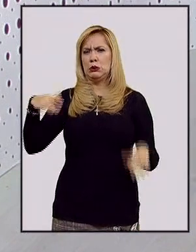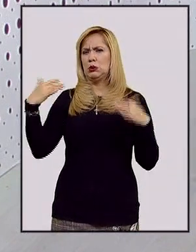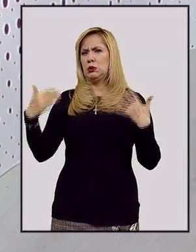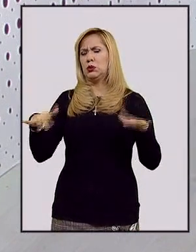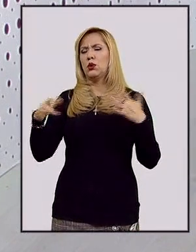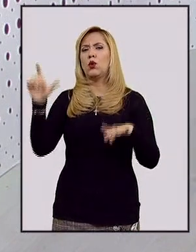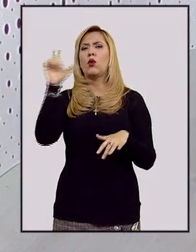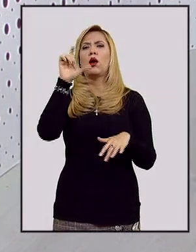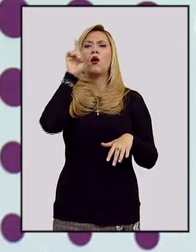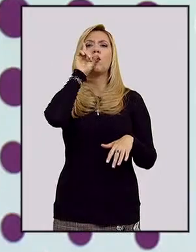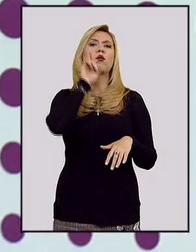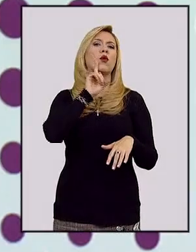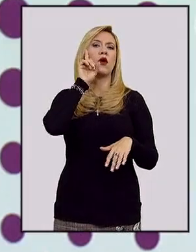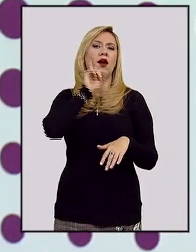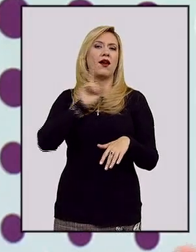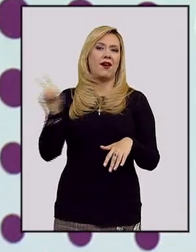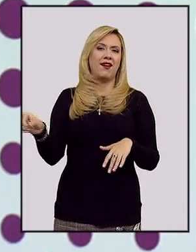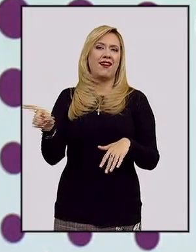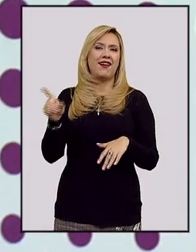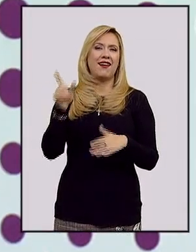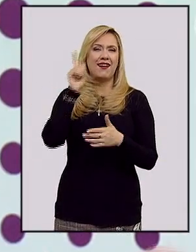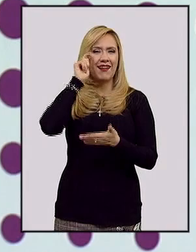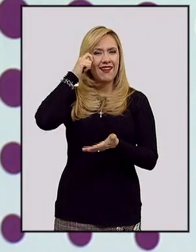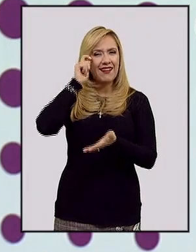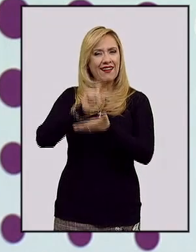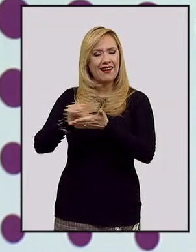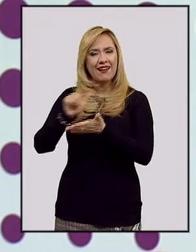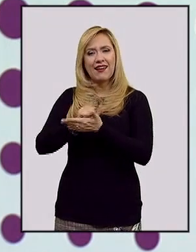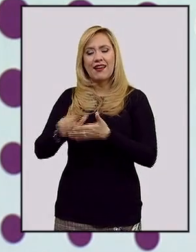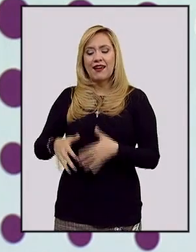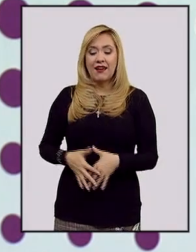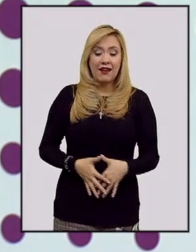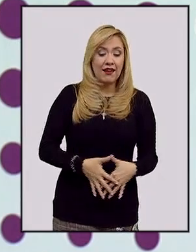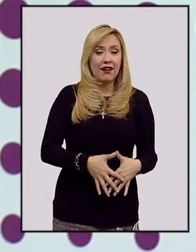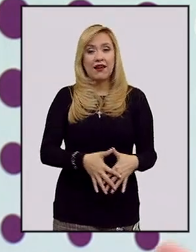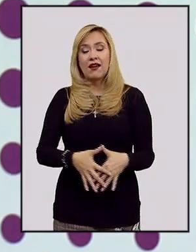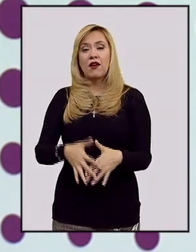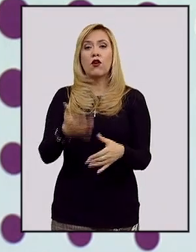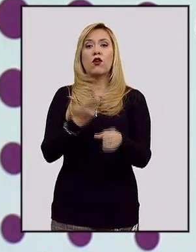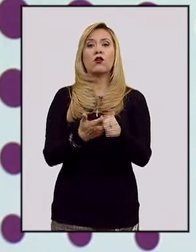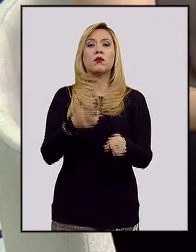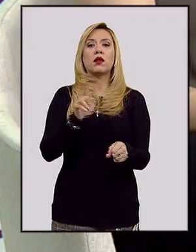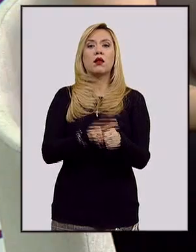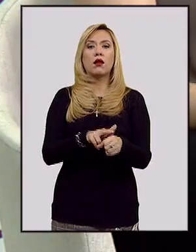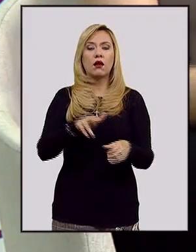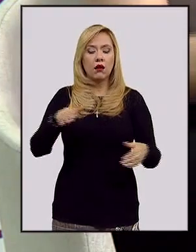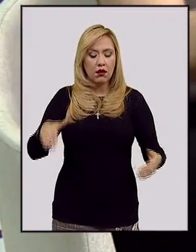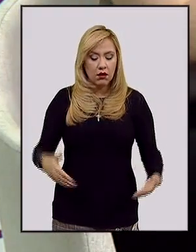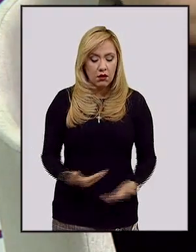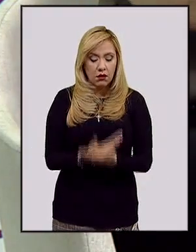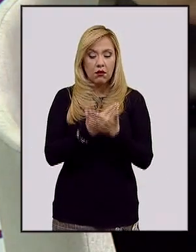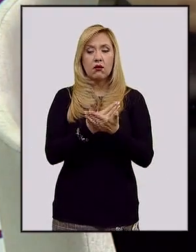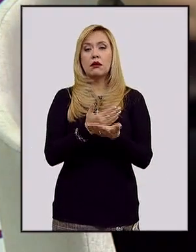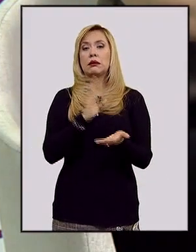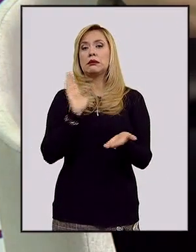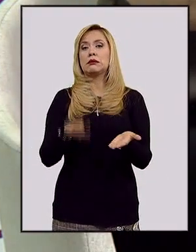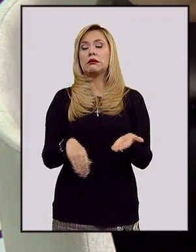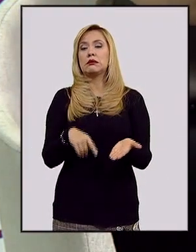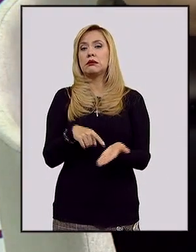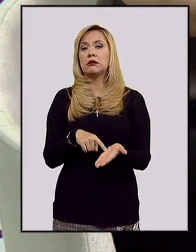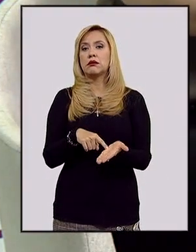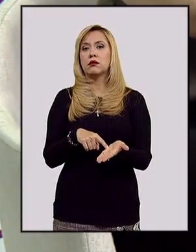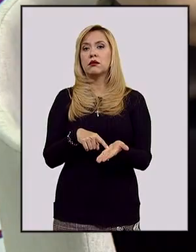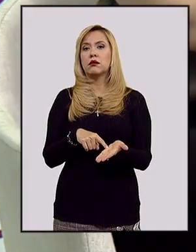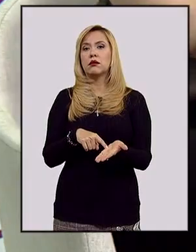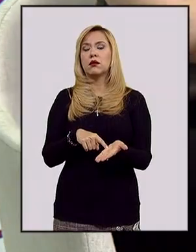cuando ella pues tiene a su bebé y la bebé nace muerta. Todo el proceso que